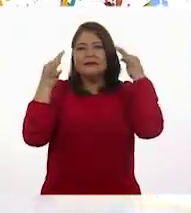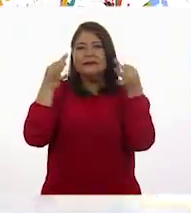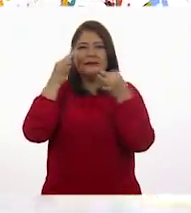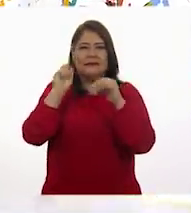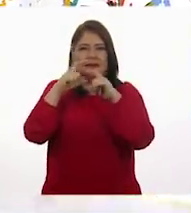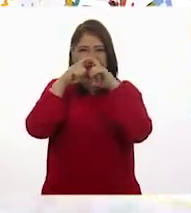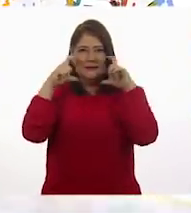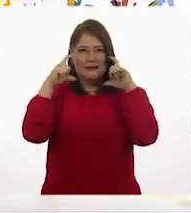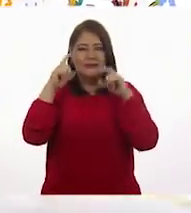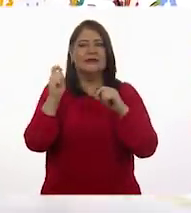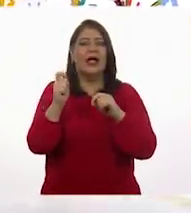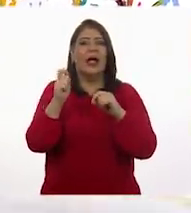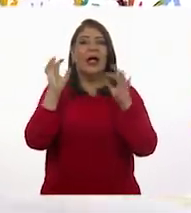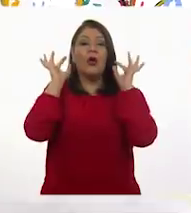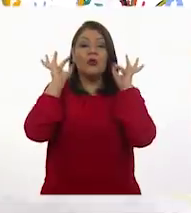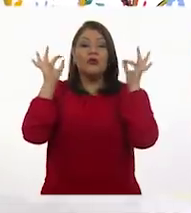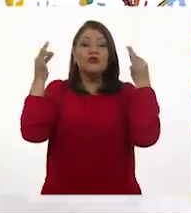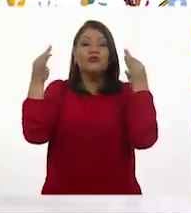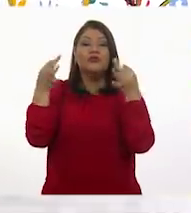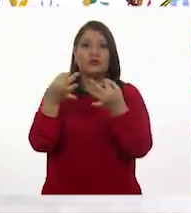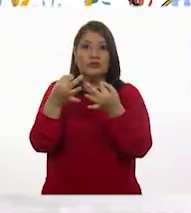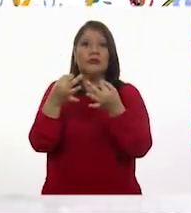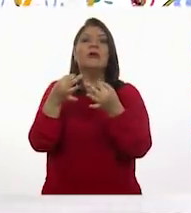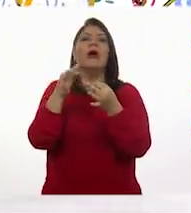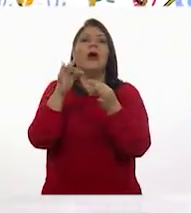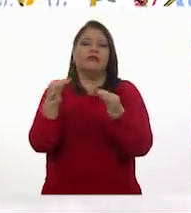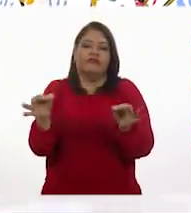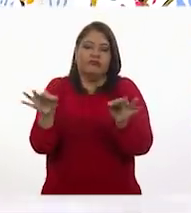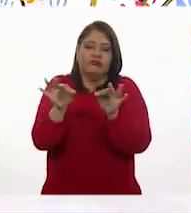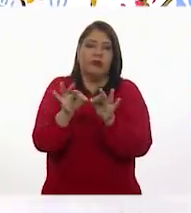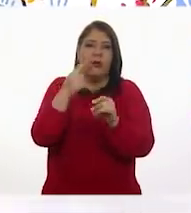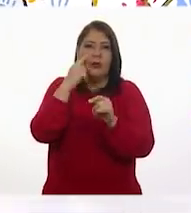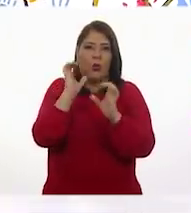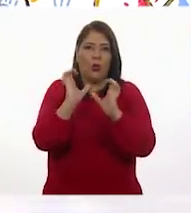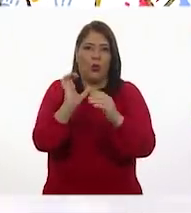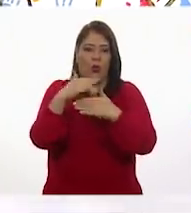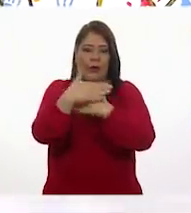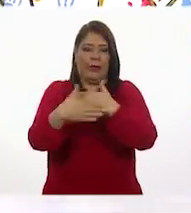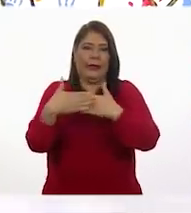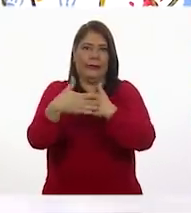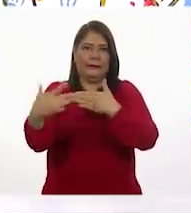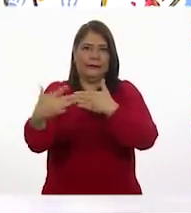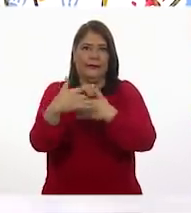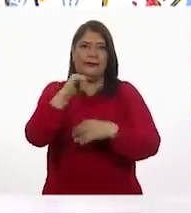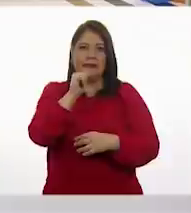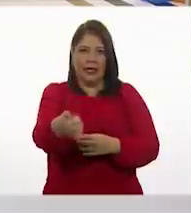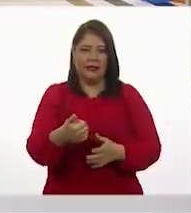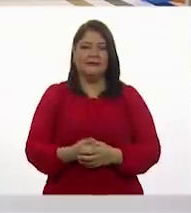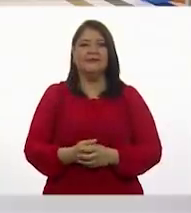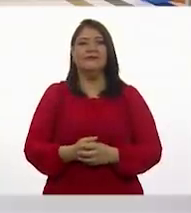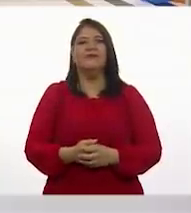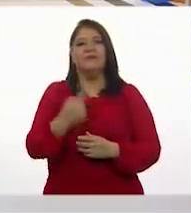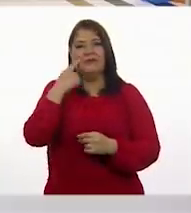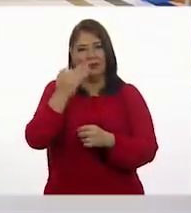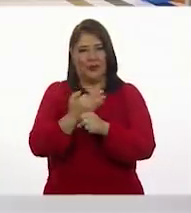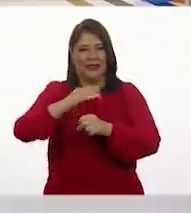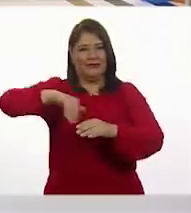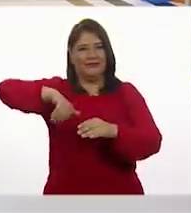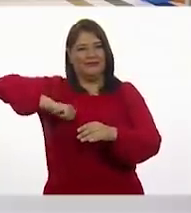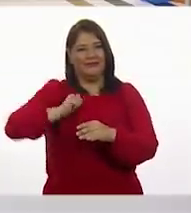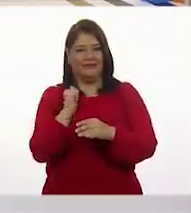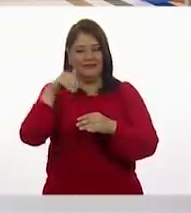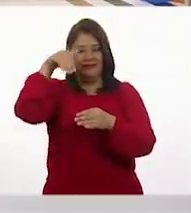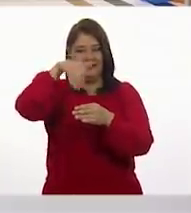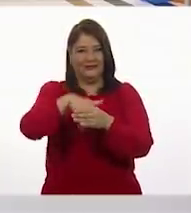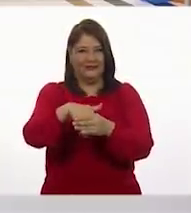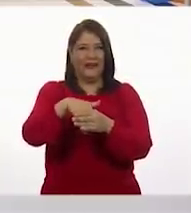cubrebocas. Lo hago tomándolo de las agarraderas y con cuidado de no tocar la parte externa. Ahora lo guardo en la bolsita que ya